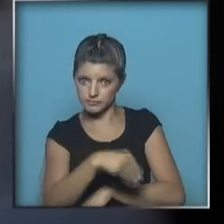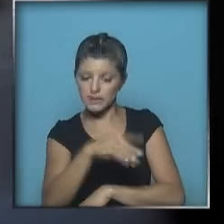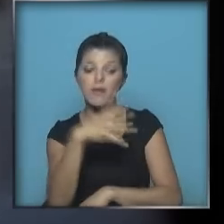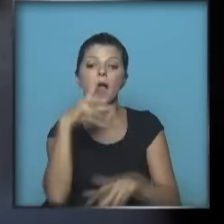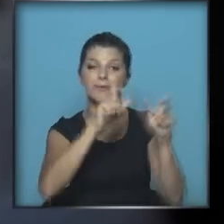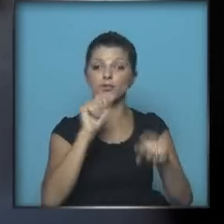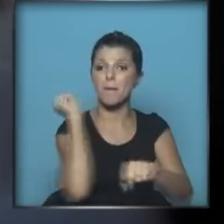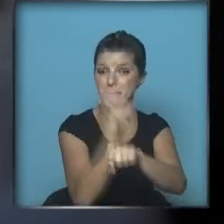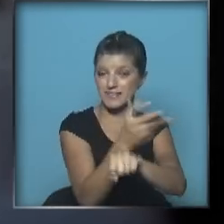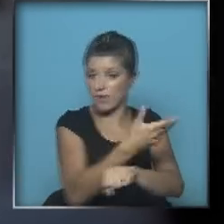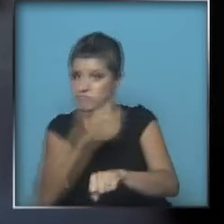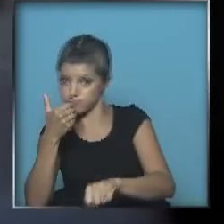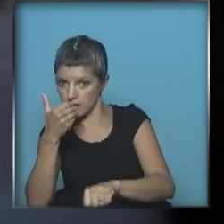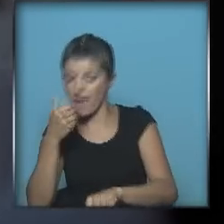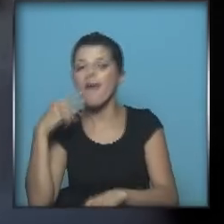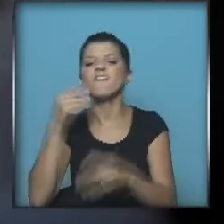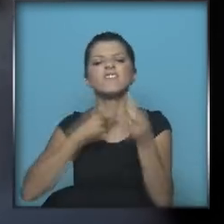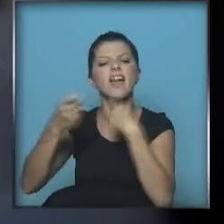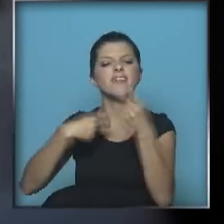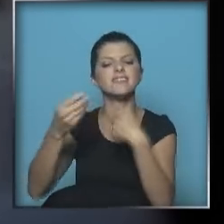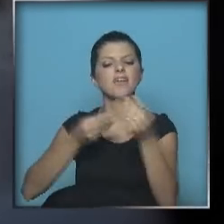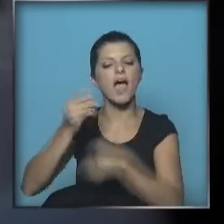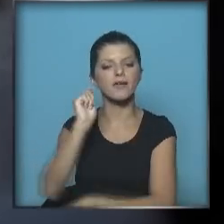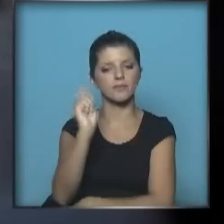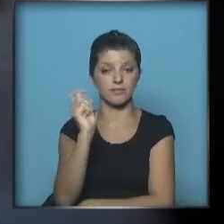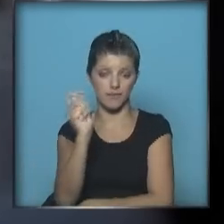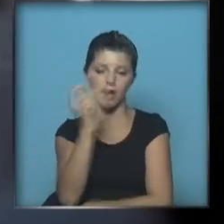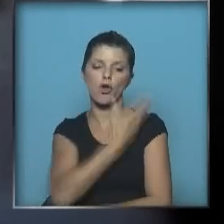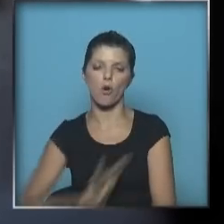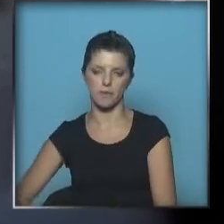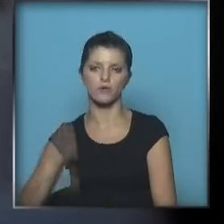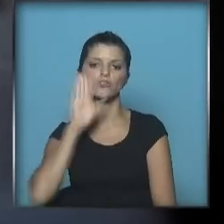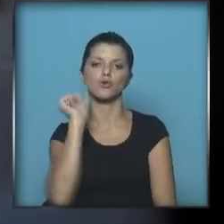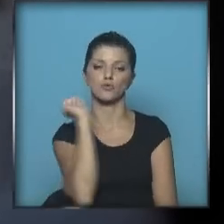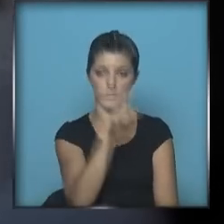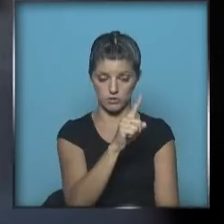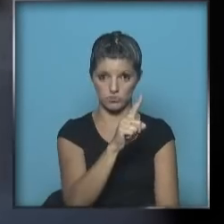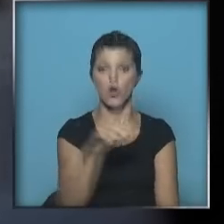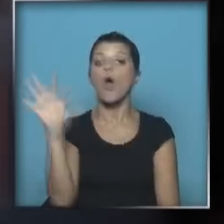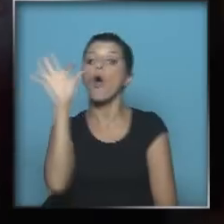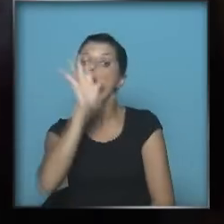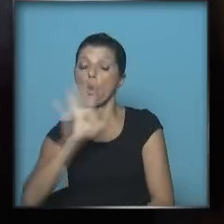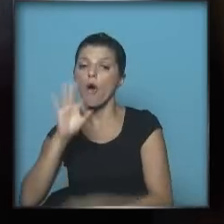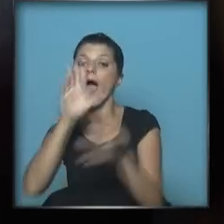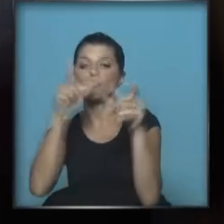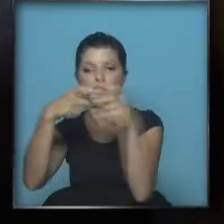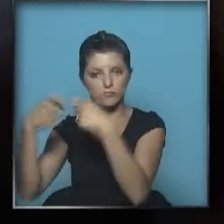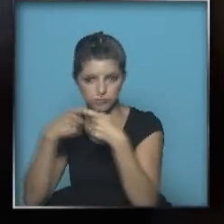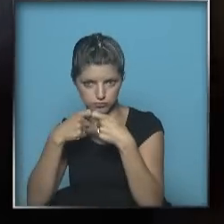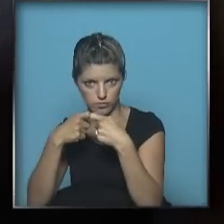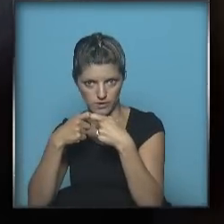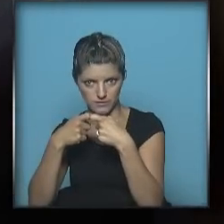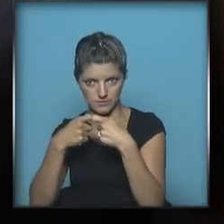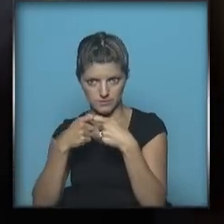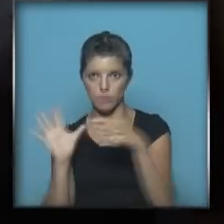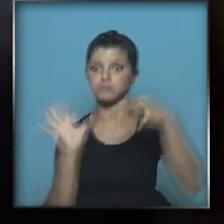prisioneros, financiados por dónde, por quién, por el gobierno de los Estados Unidos o a través de organizaciones afines a